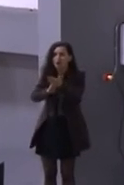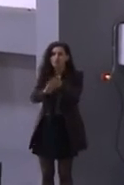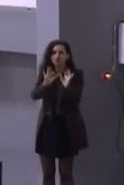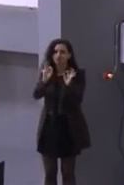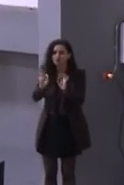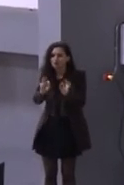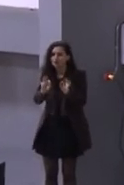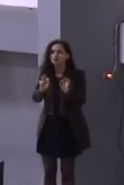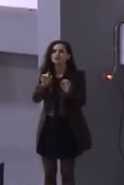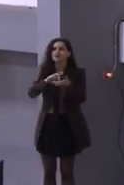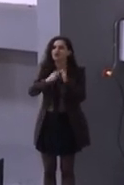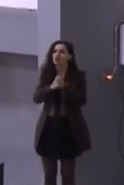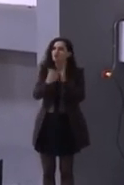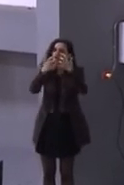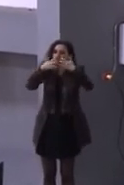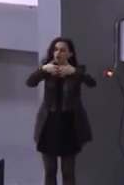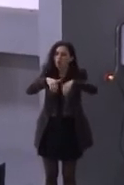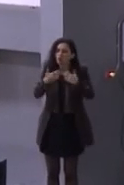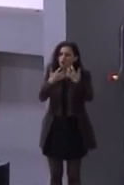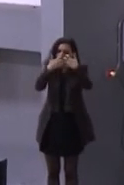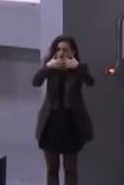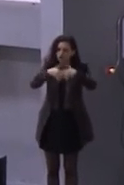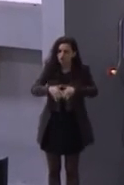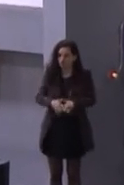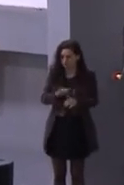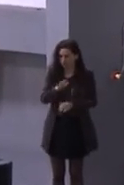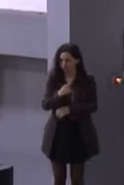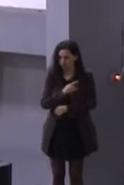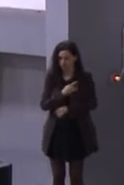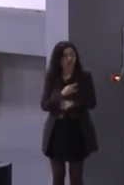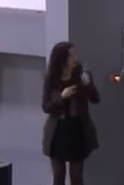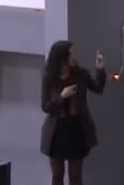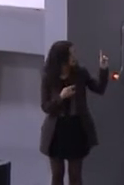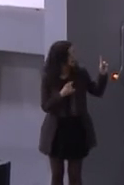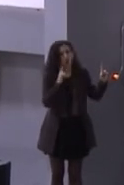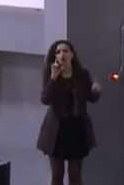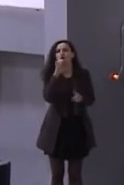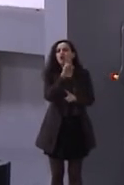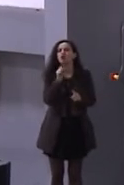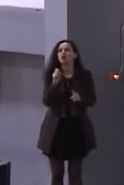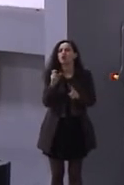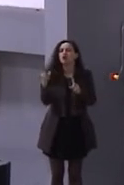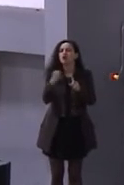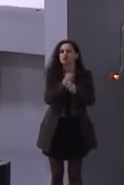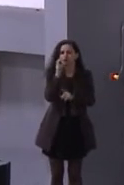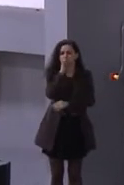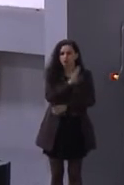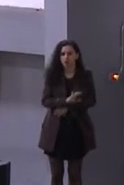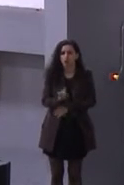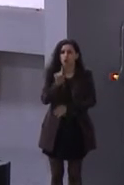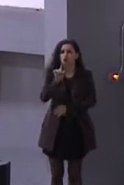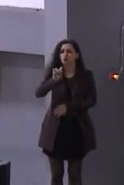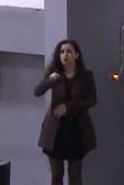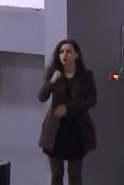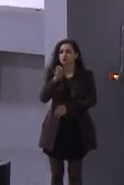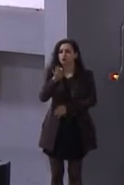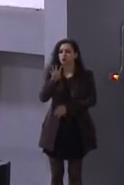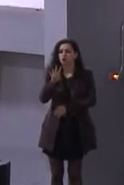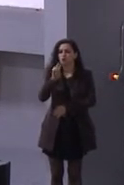con funcionamiento. Esto fue lo que se logró a nivel nacional, 1.34 billones.